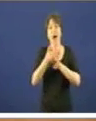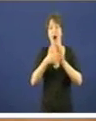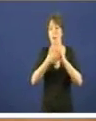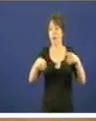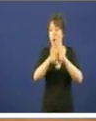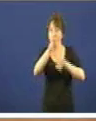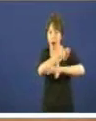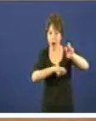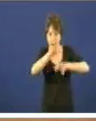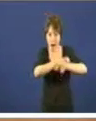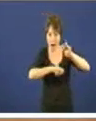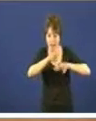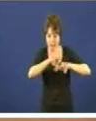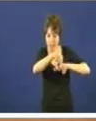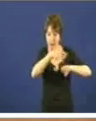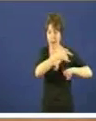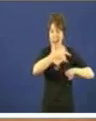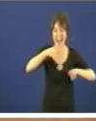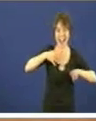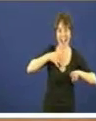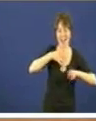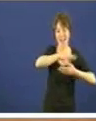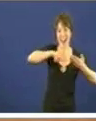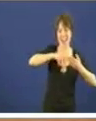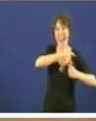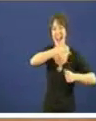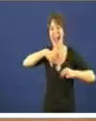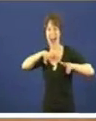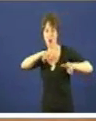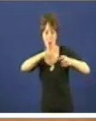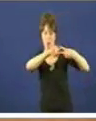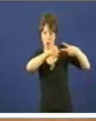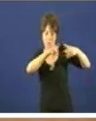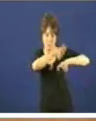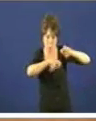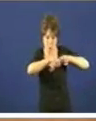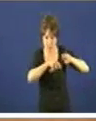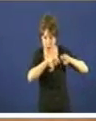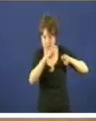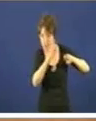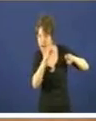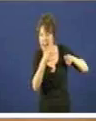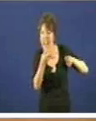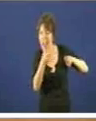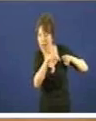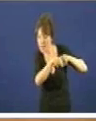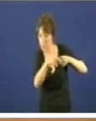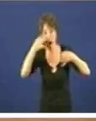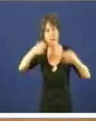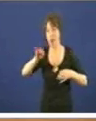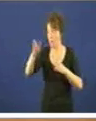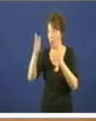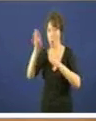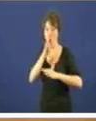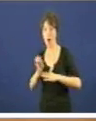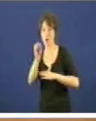alfombras de Caixa Galicia e Caixa Nova. Sí, señoría, durante 4 anos vostedes lle poñían as alfombras aos directivos e